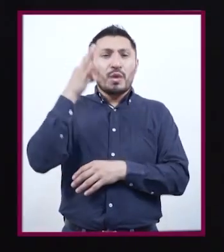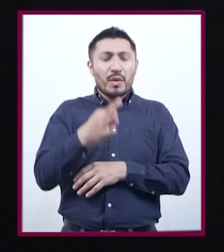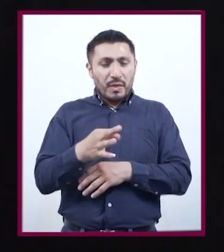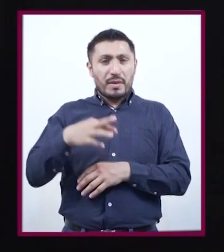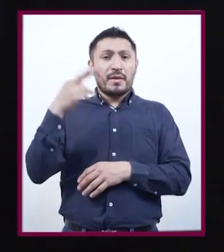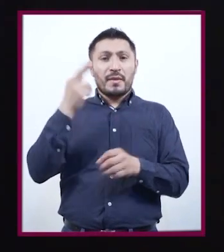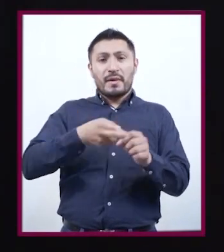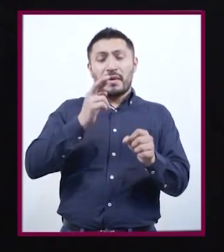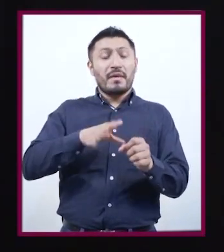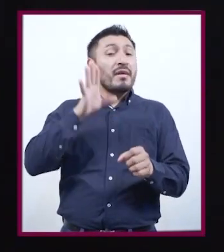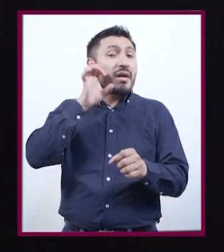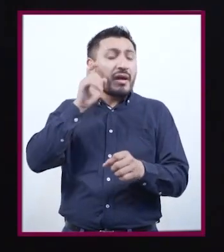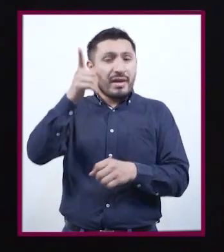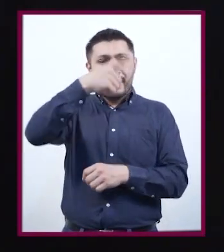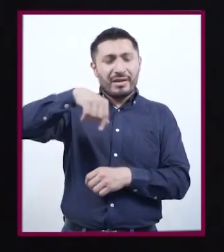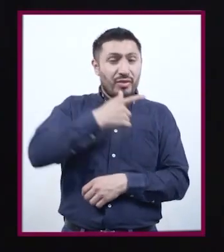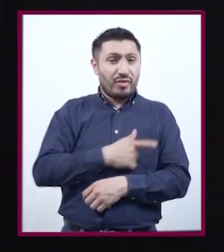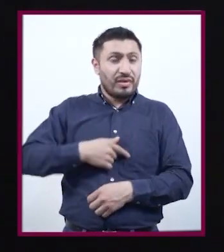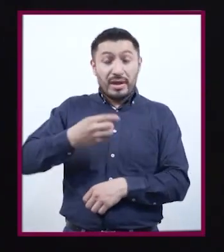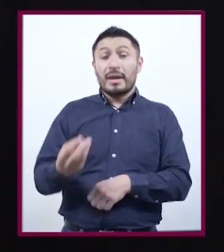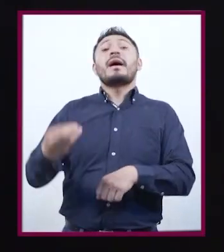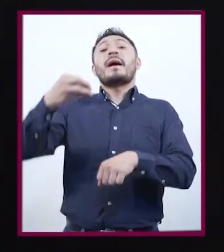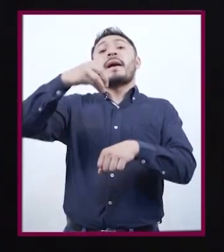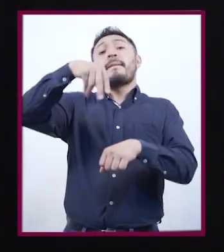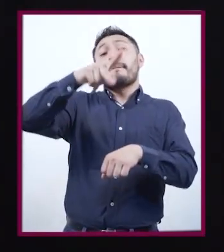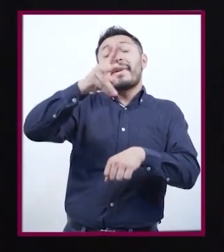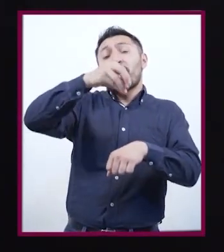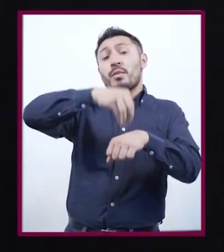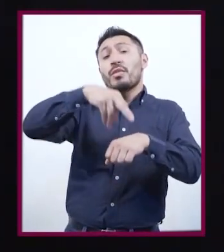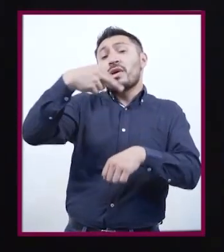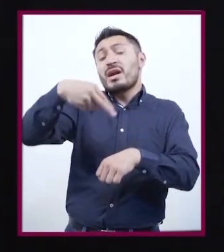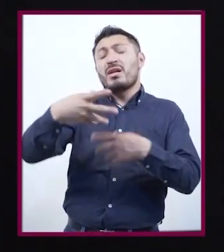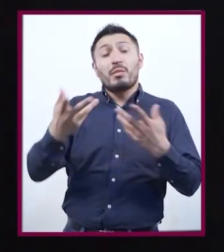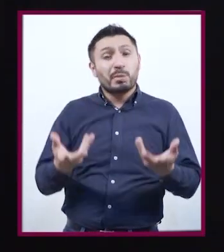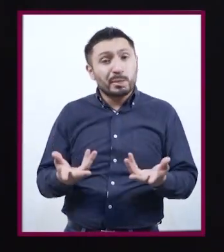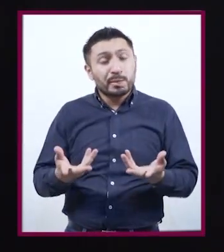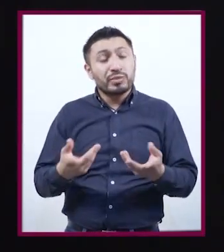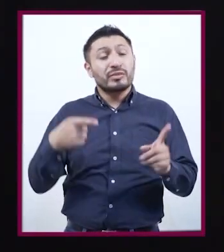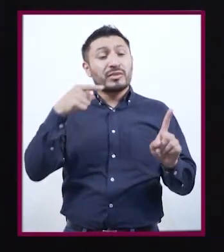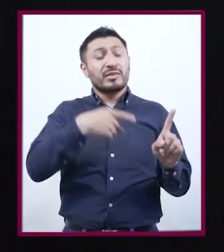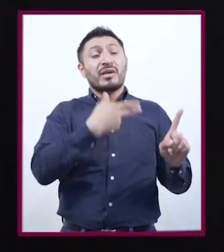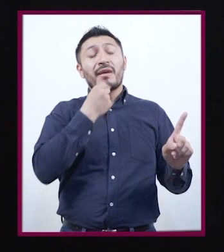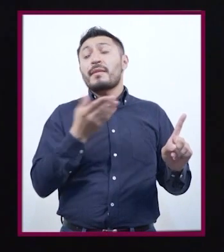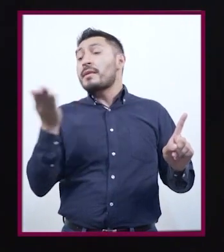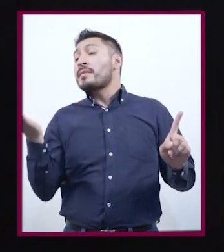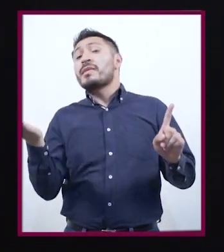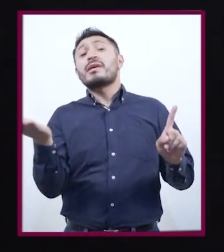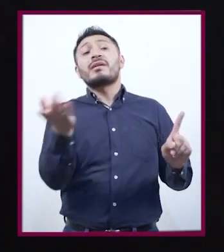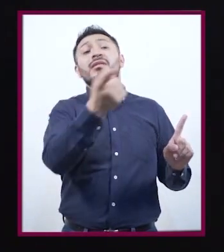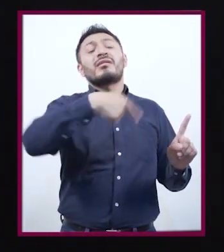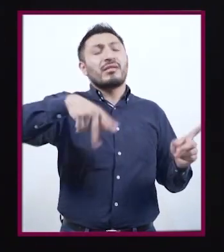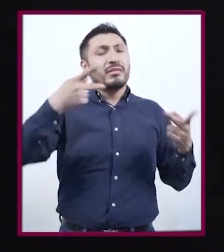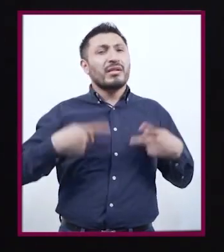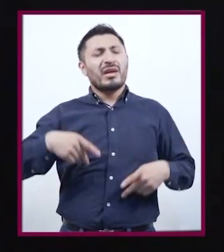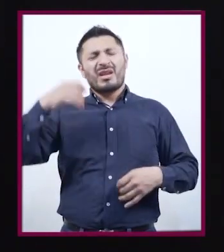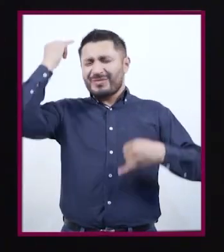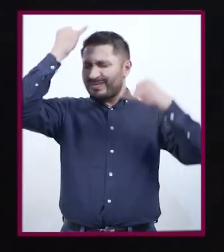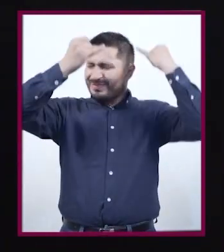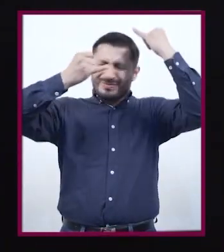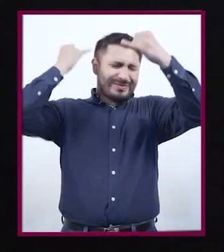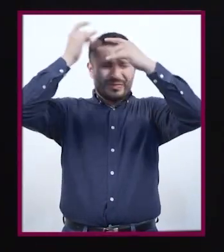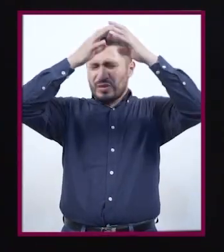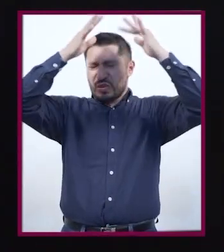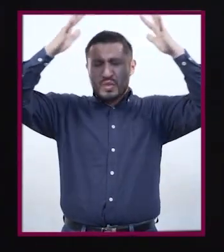que agradó a todos. Para buscarle un nombre al nuevo producto, Kidd le pidió a los empleados que dejaran volar